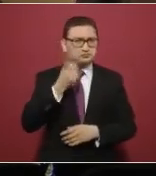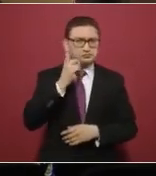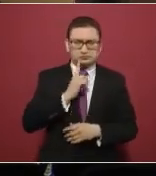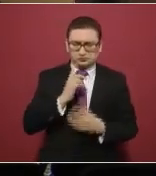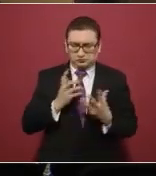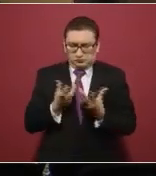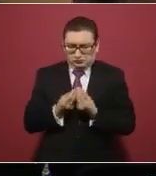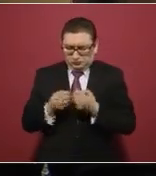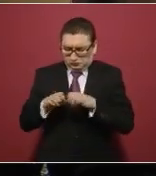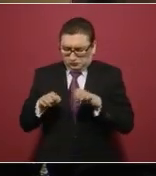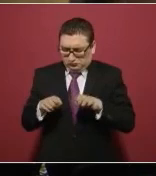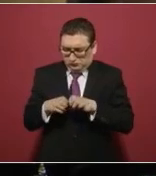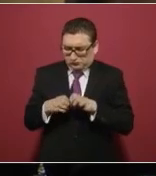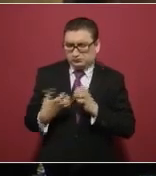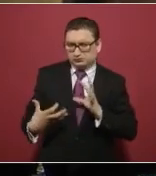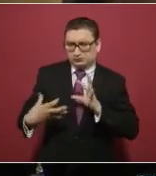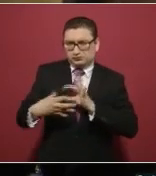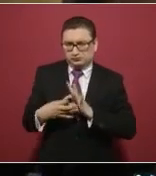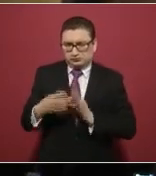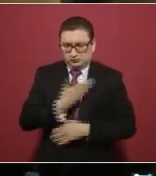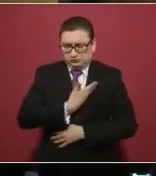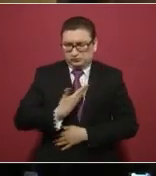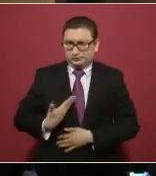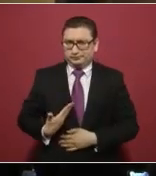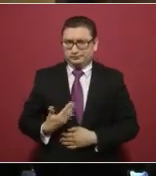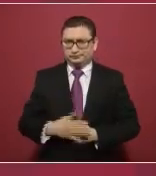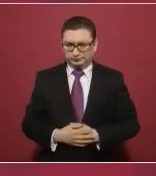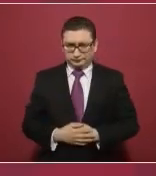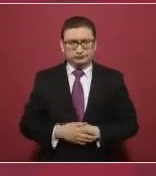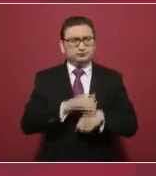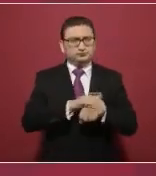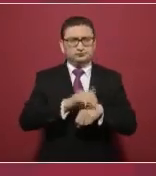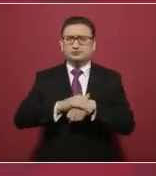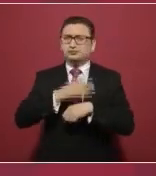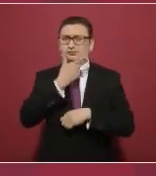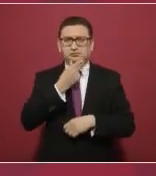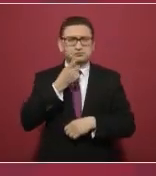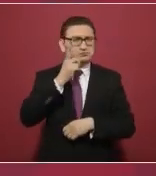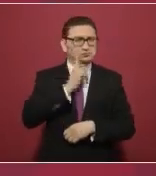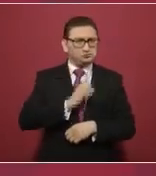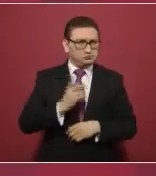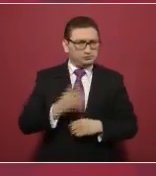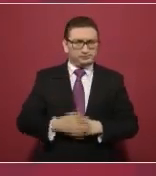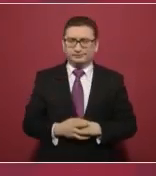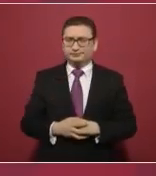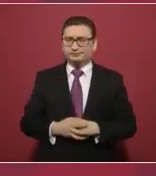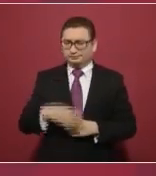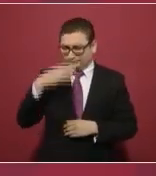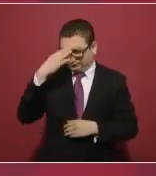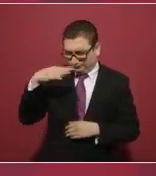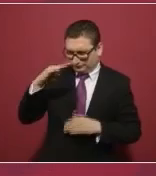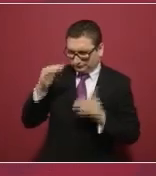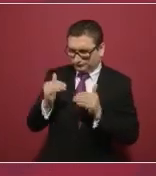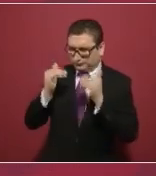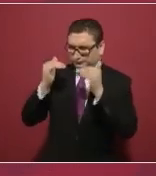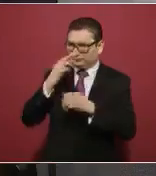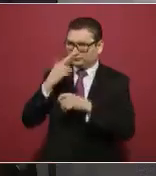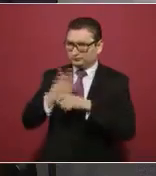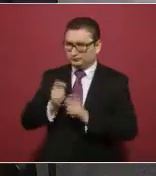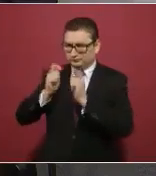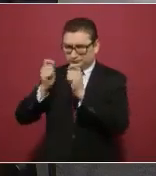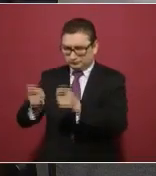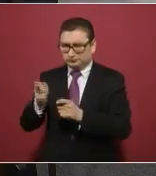equipo del presidente de la República, amigas, amigos, Señora alta comisionada,